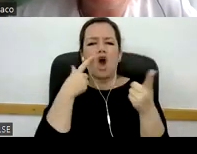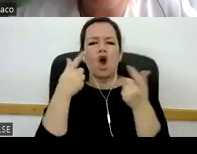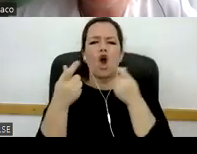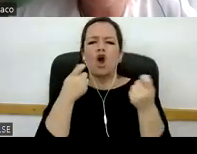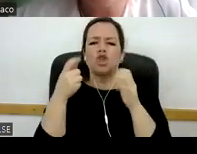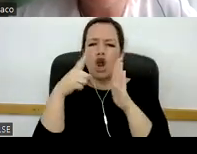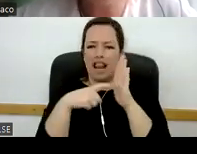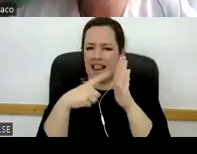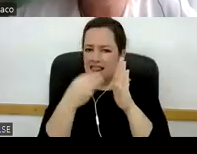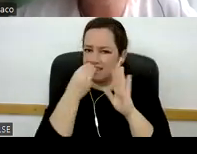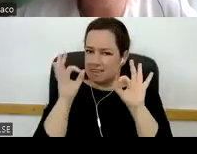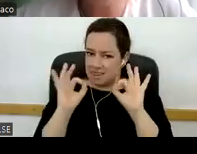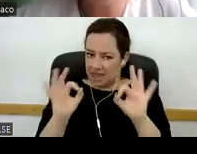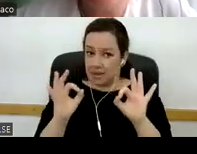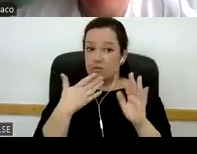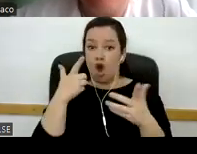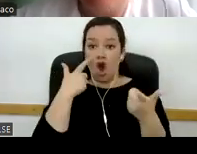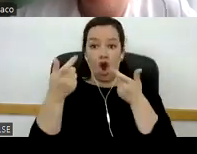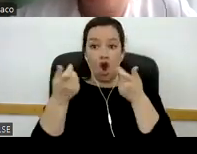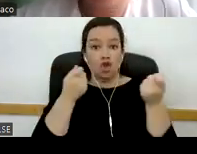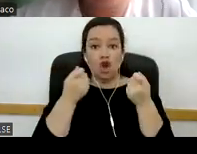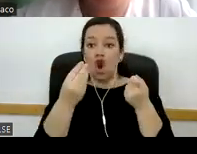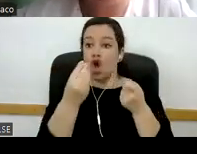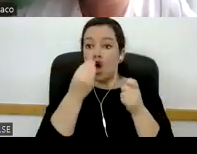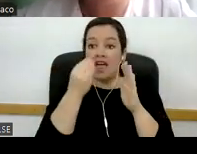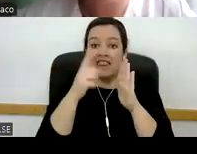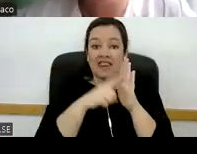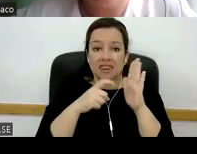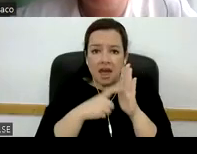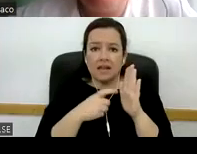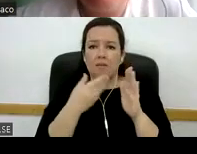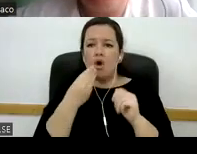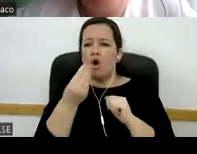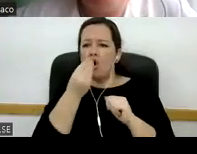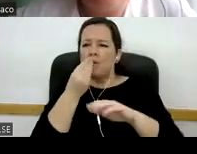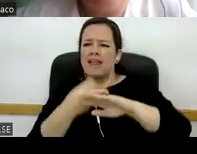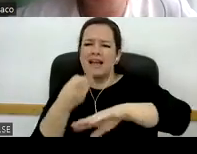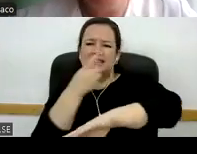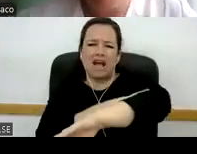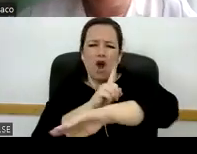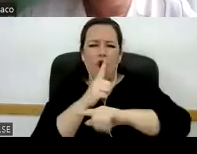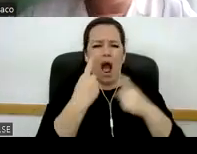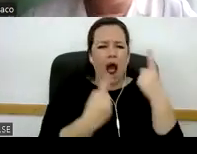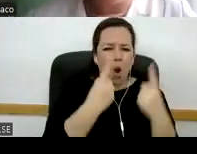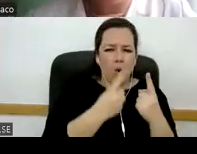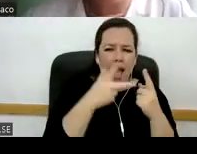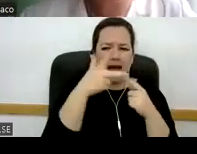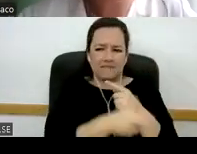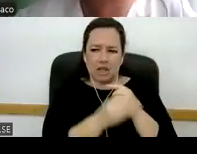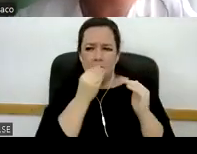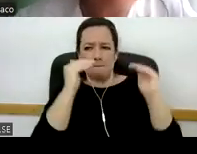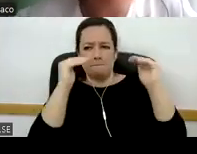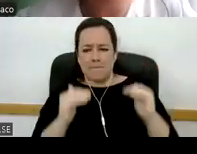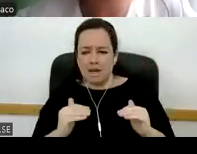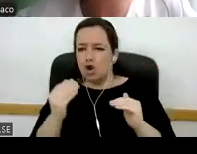disminuir el riesgo cardiovascular si controlamos la dieta, si no nos excedemos en alguna en algunos productos si evitamos tener en nuestra